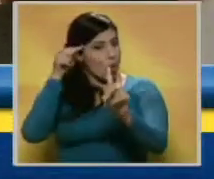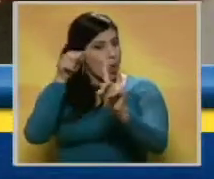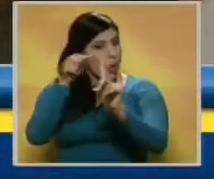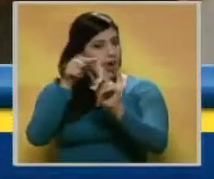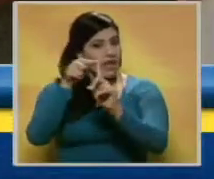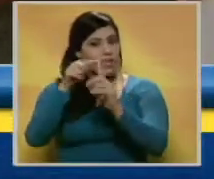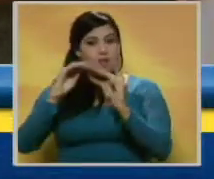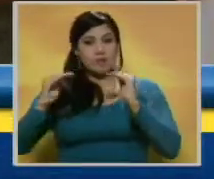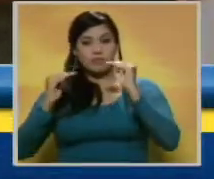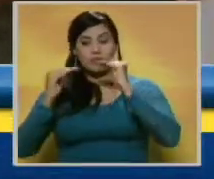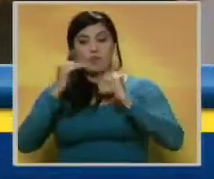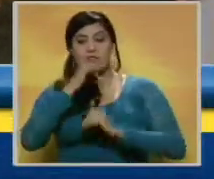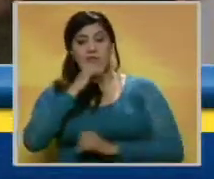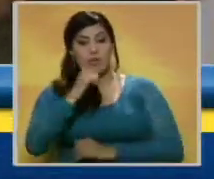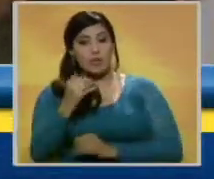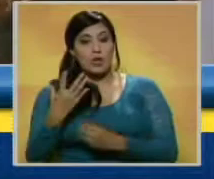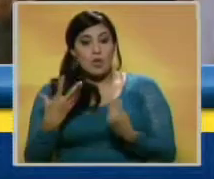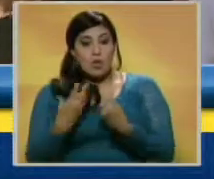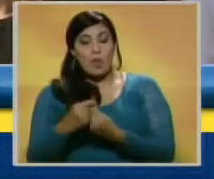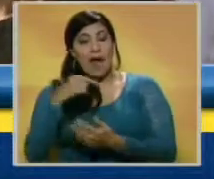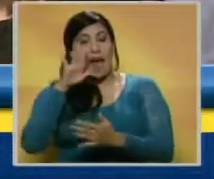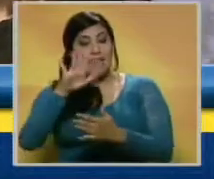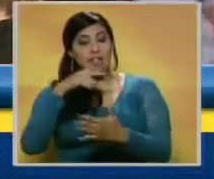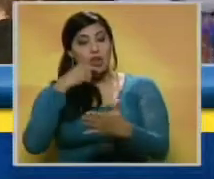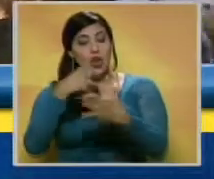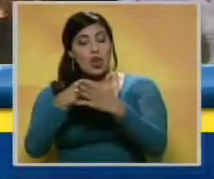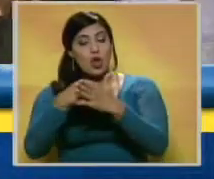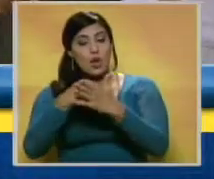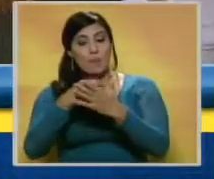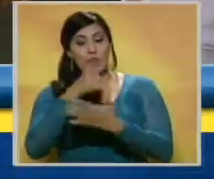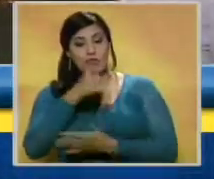y de la imparcialidad, como es el lema del noticiario.